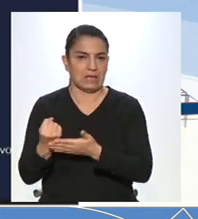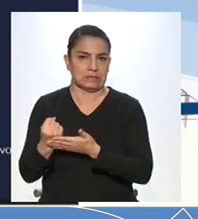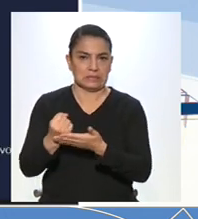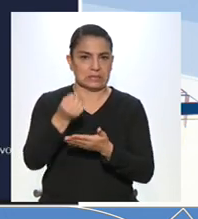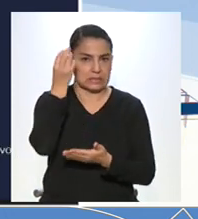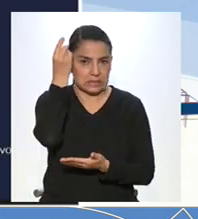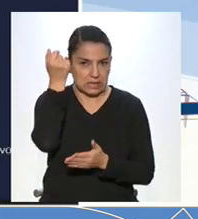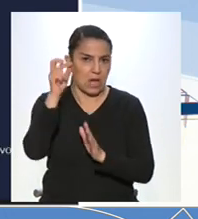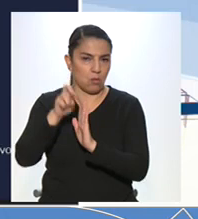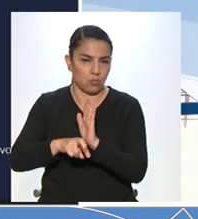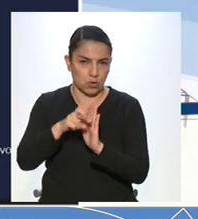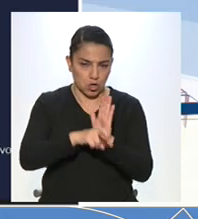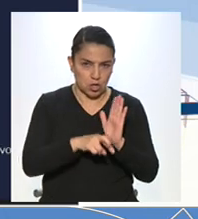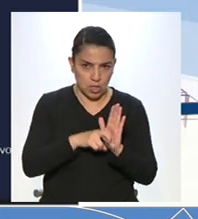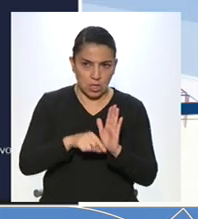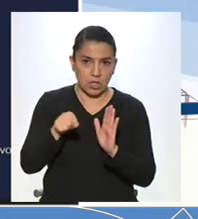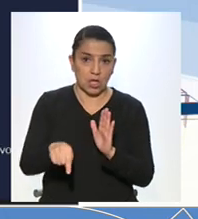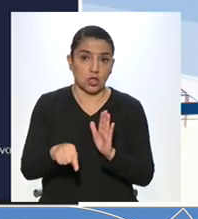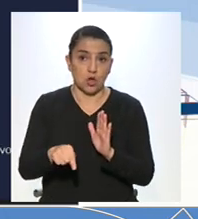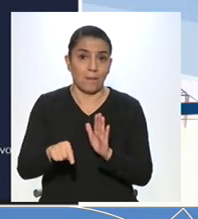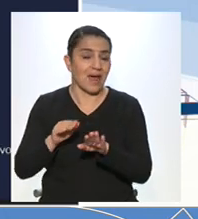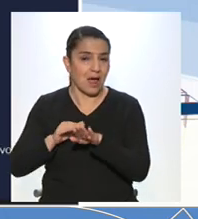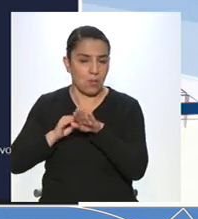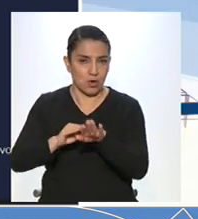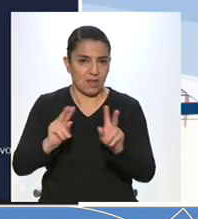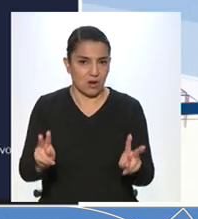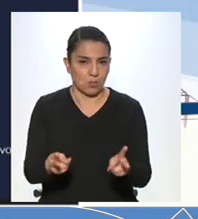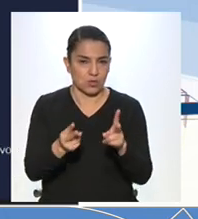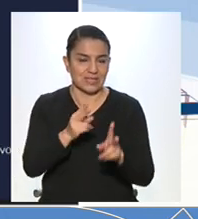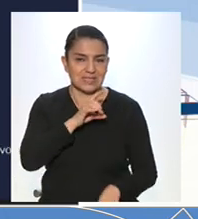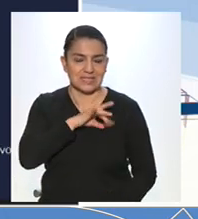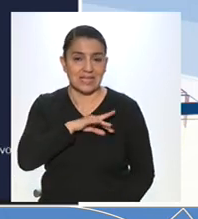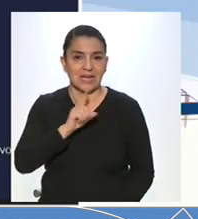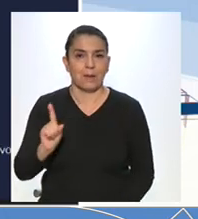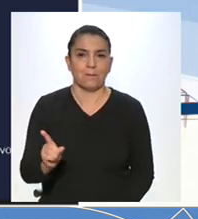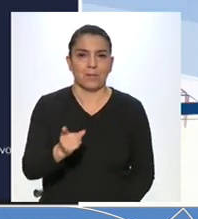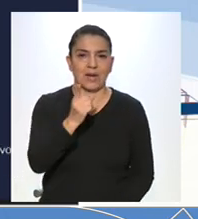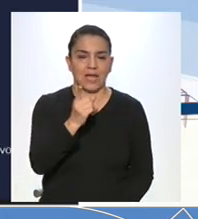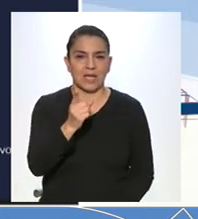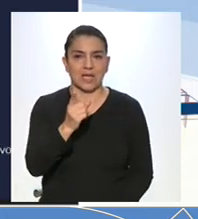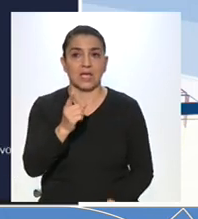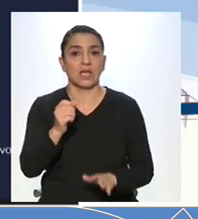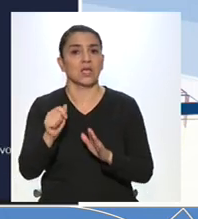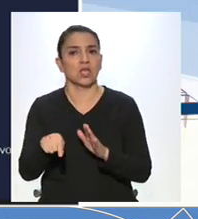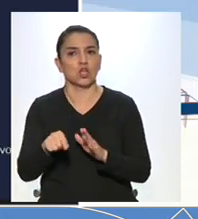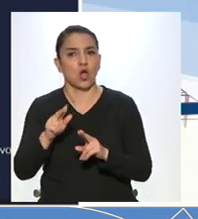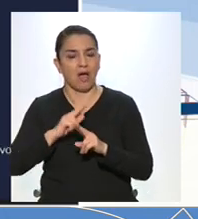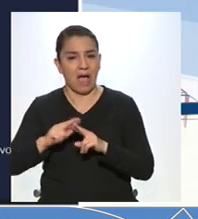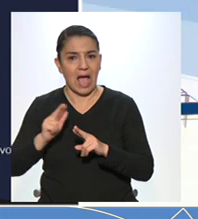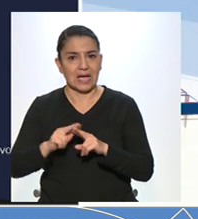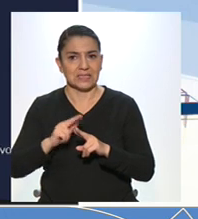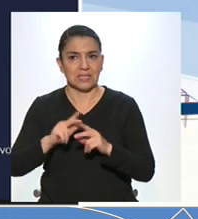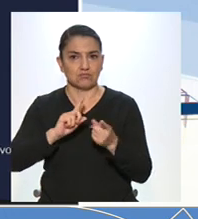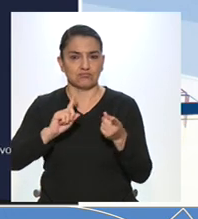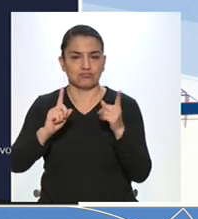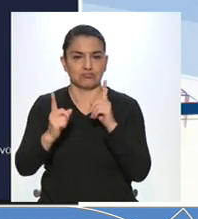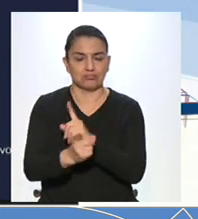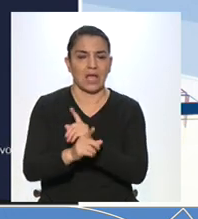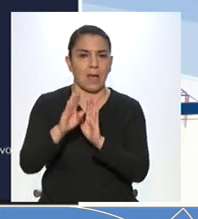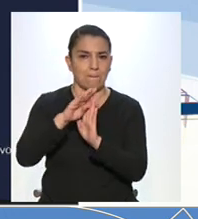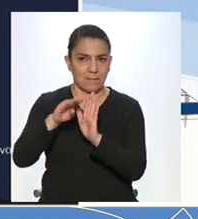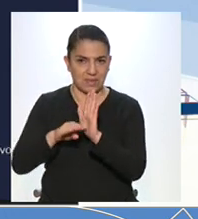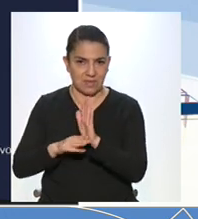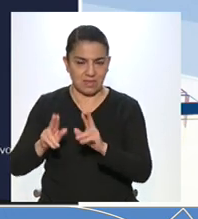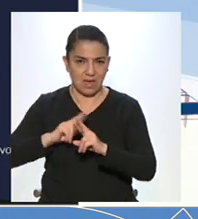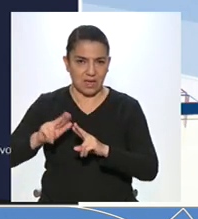de su competencia para apoyar la recuperación del país. Para ello, lo primero será articular su propia transición, retirando las diversas medidas implementadas